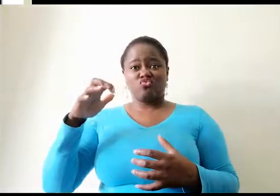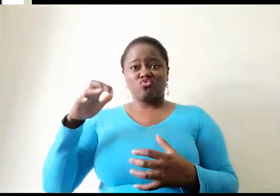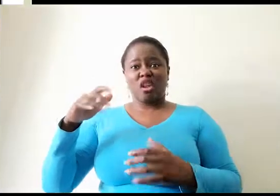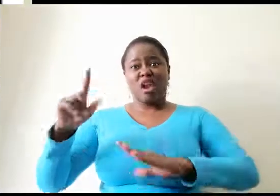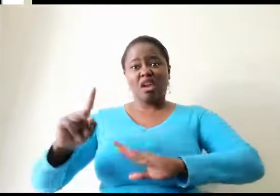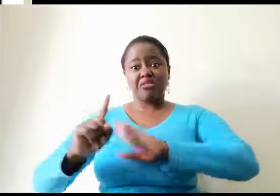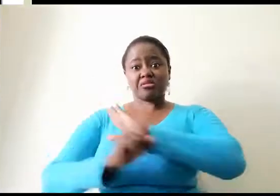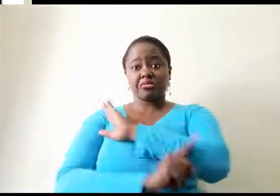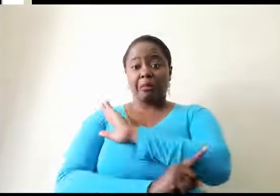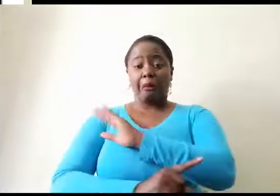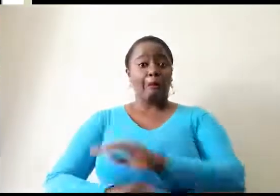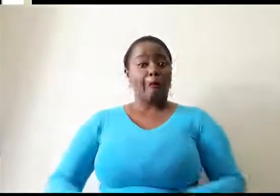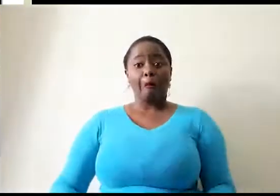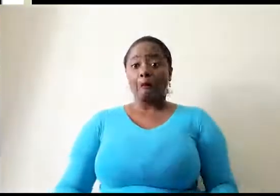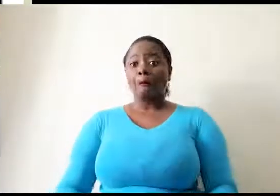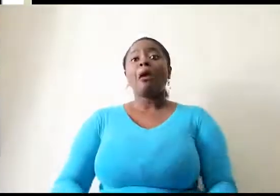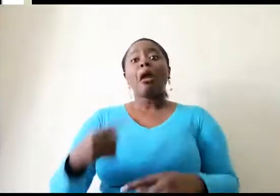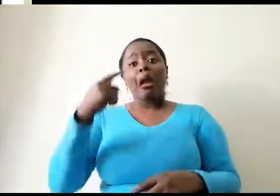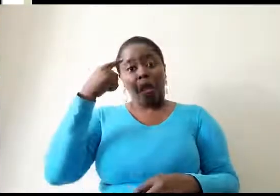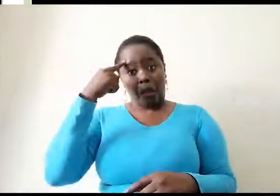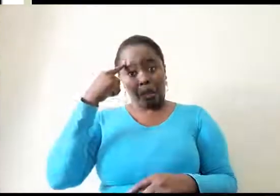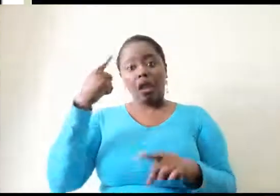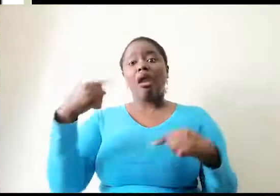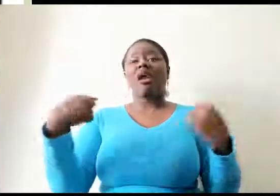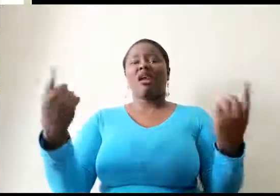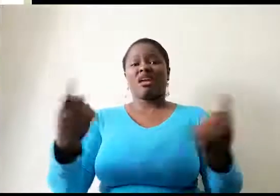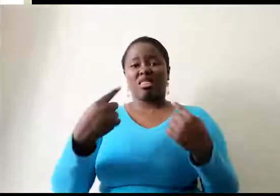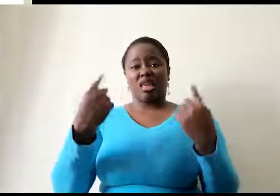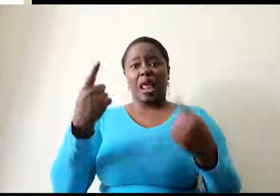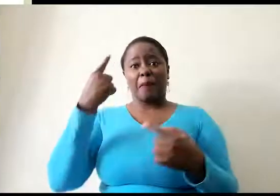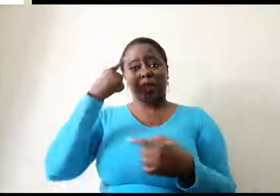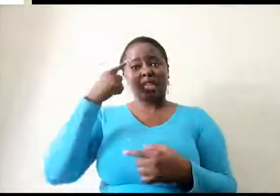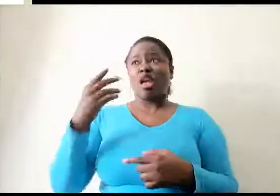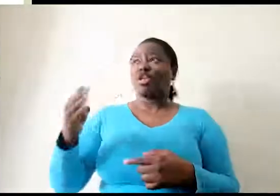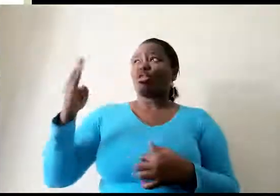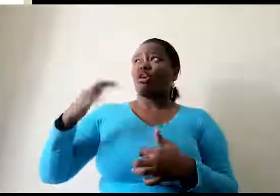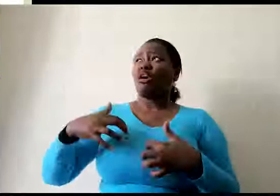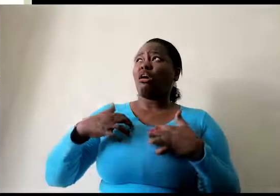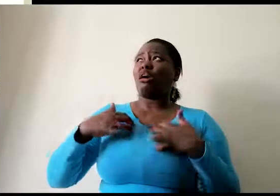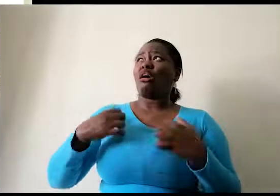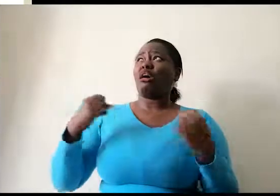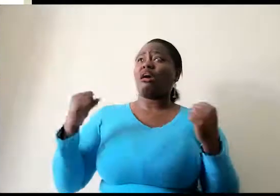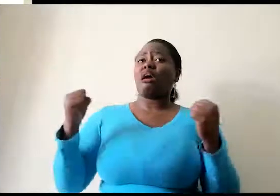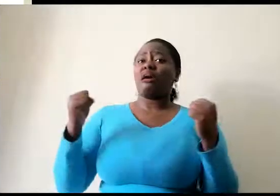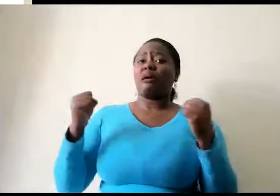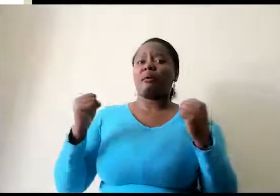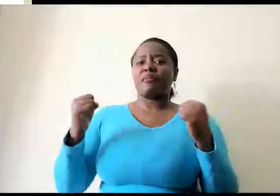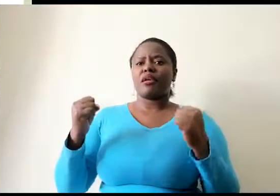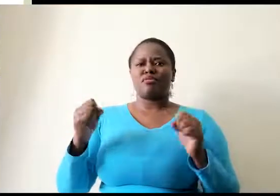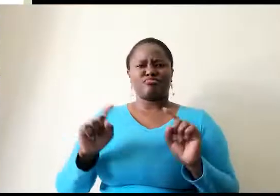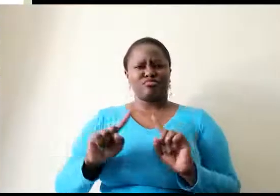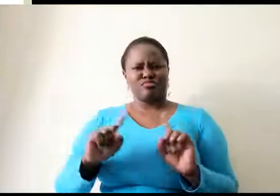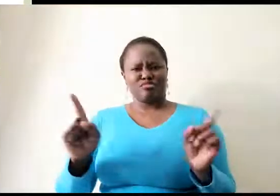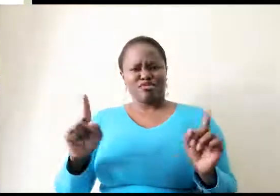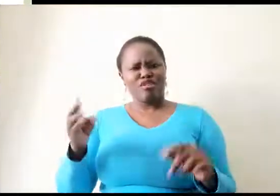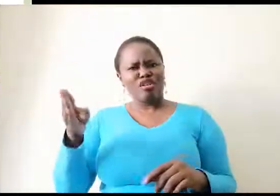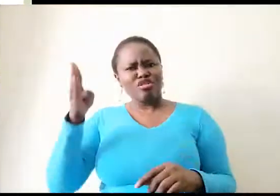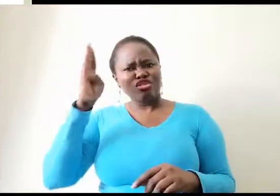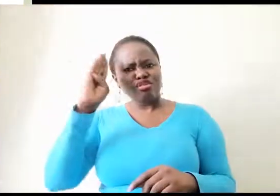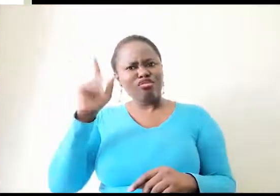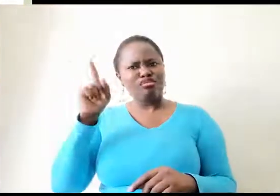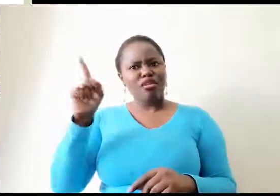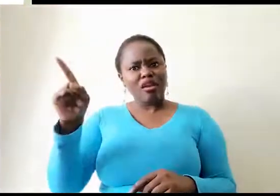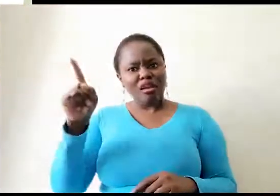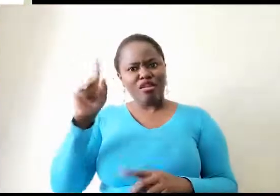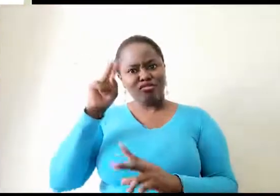cólera, ni tantos otros sentimientos que comúnmente se les atribuyen. Por el contrario, los dioses deberían ser